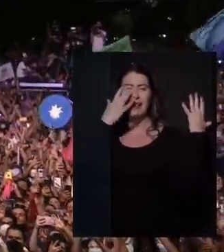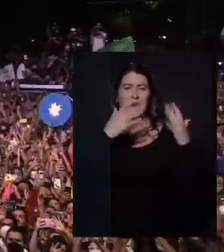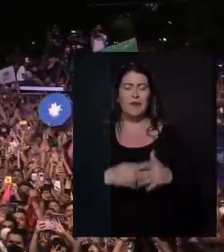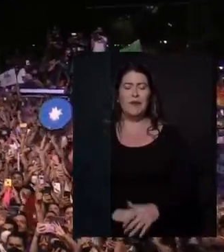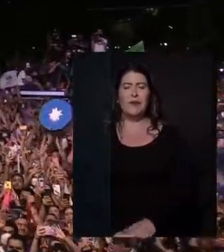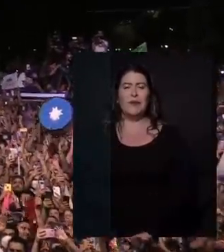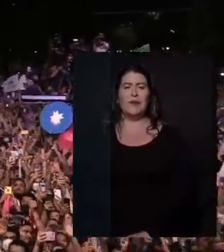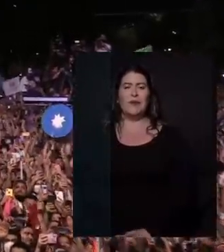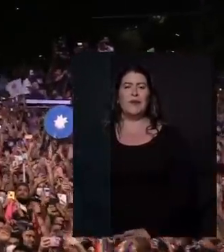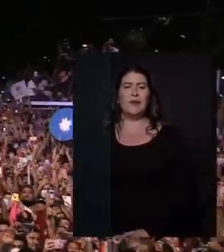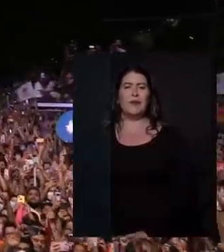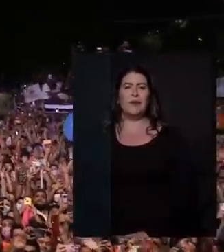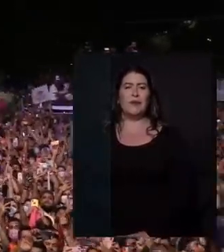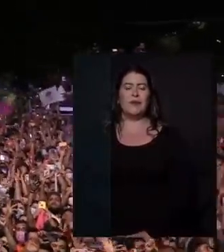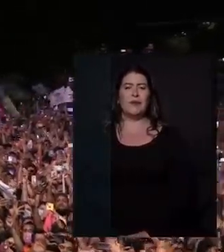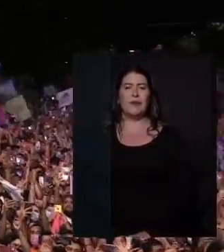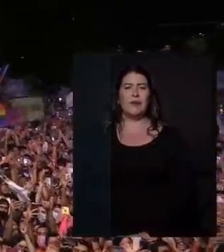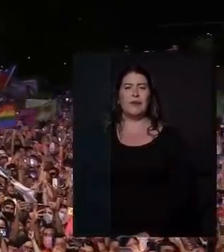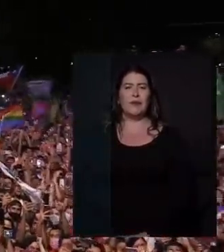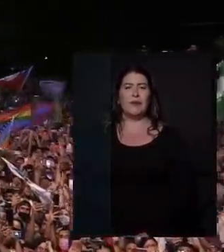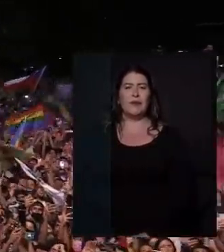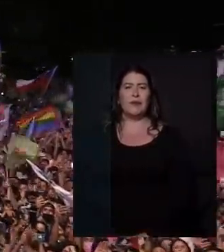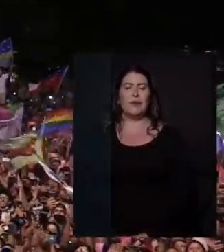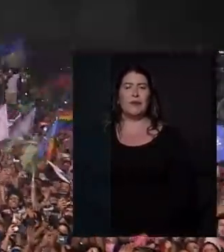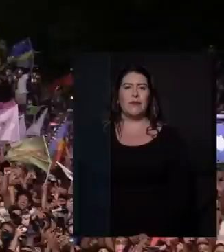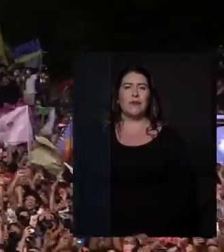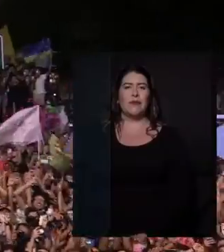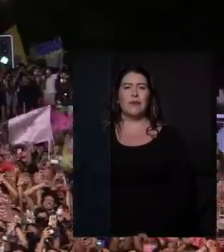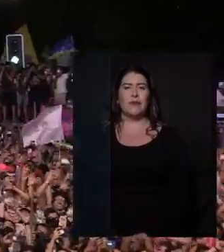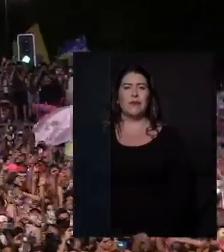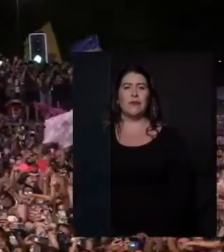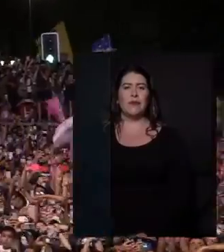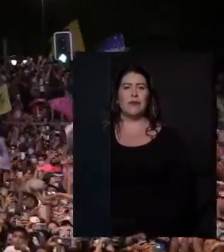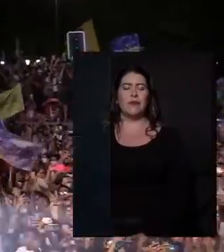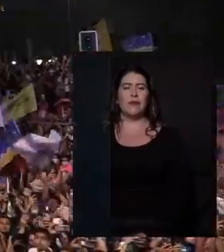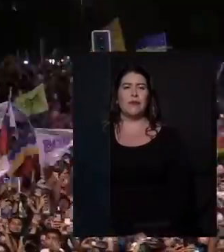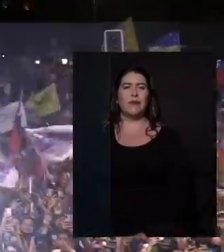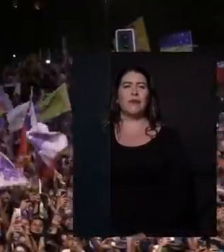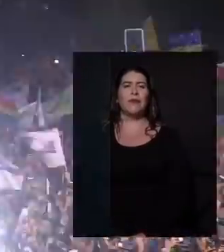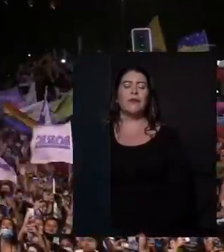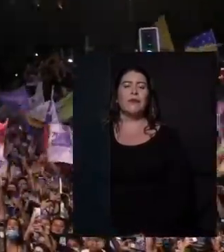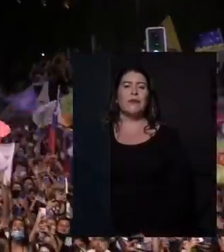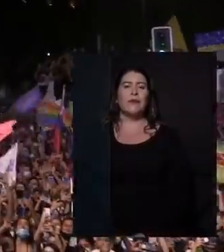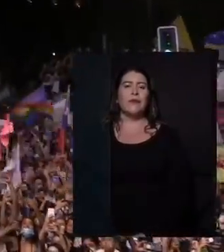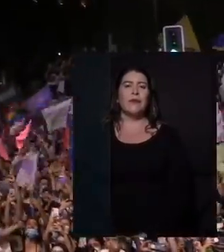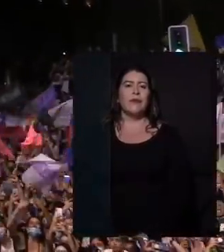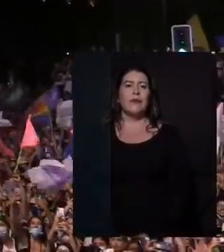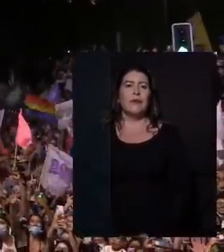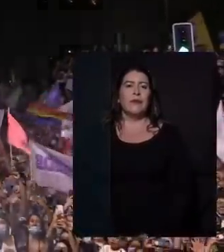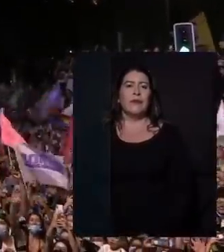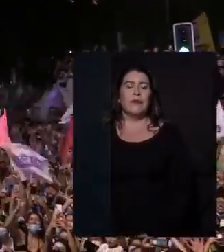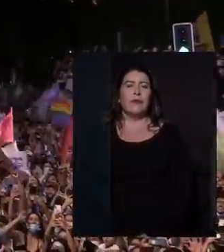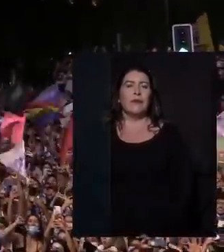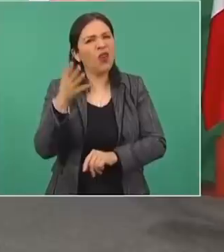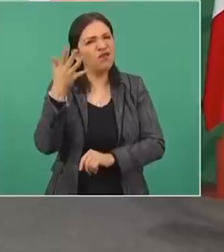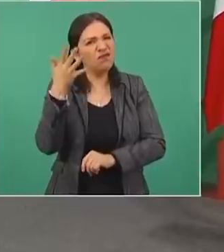horario. Ahora en Chile pues son las